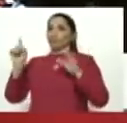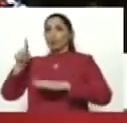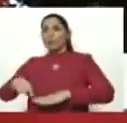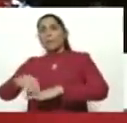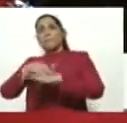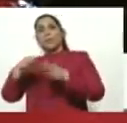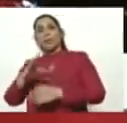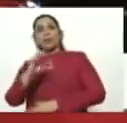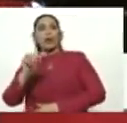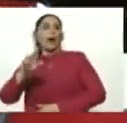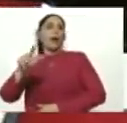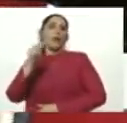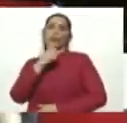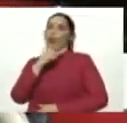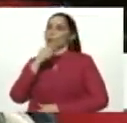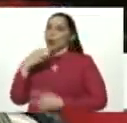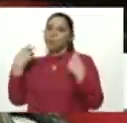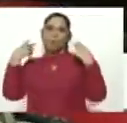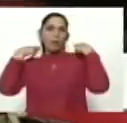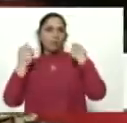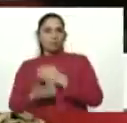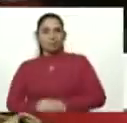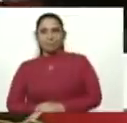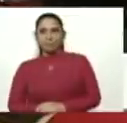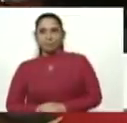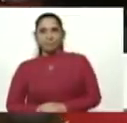Carlos Alvarado no necesitan de peluquería.